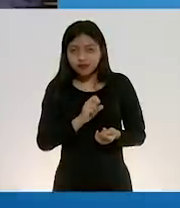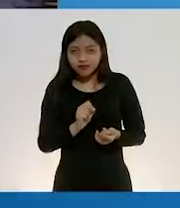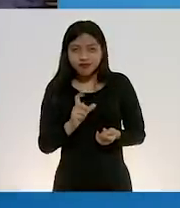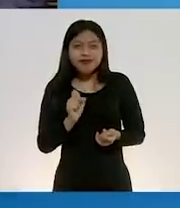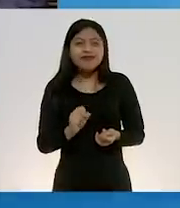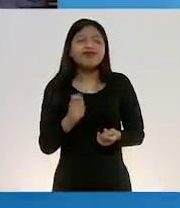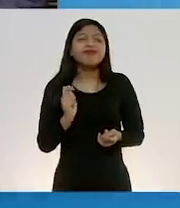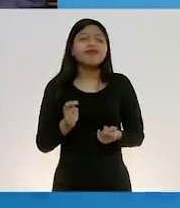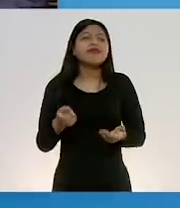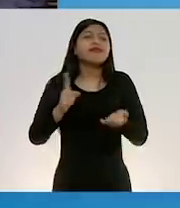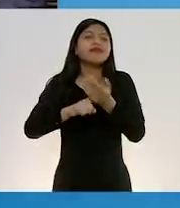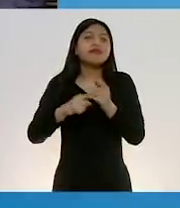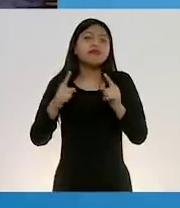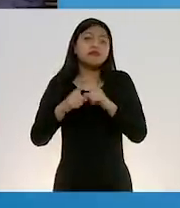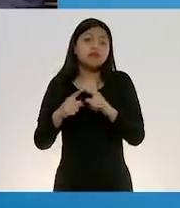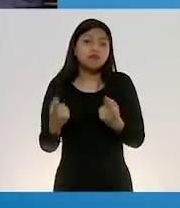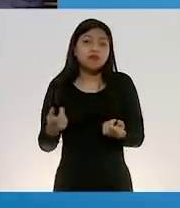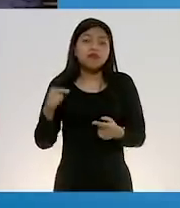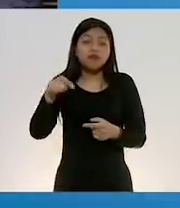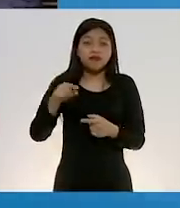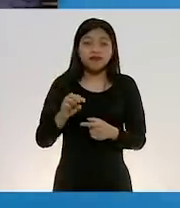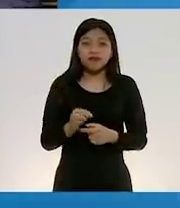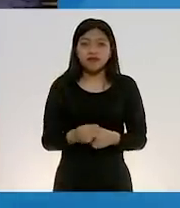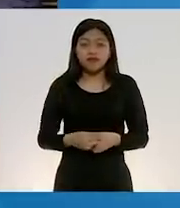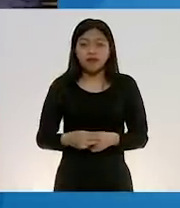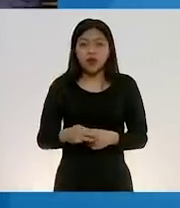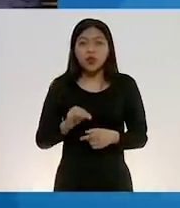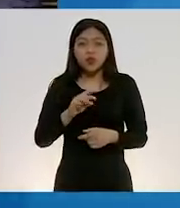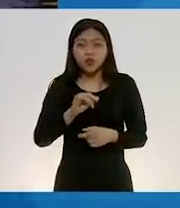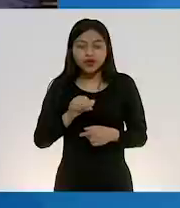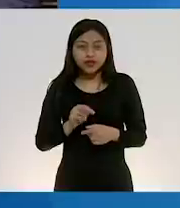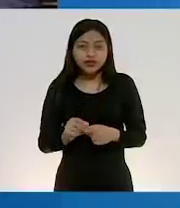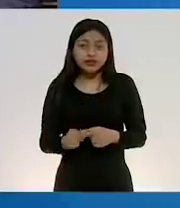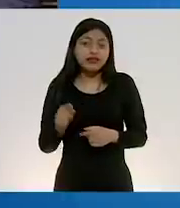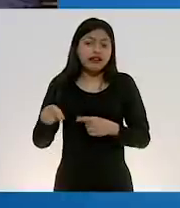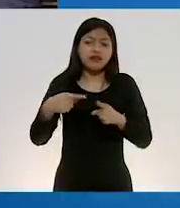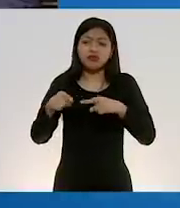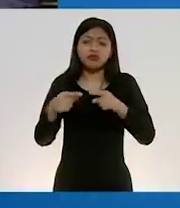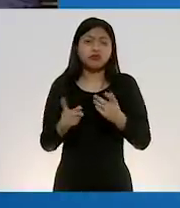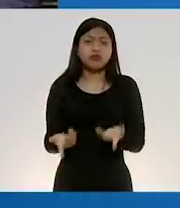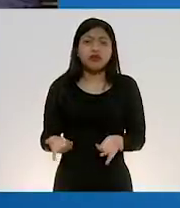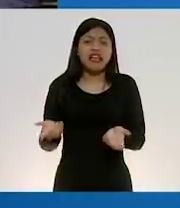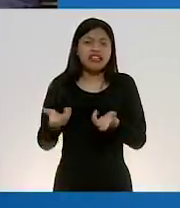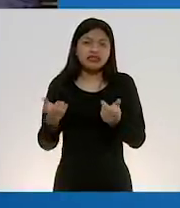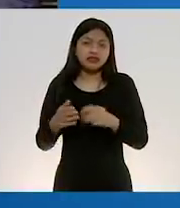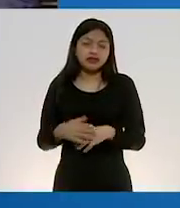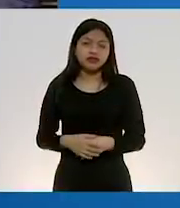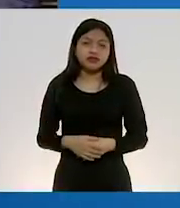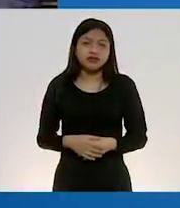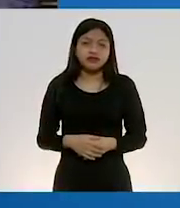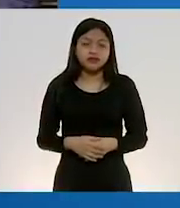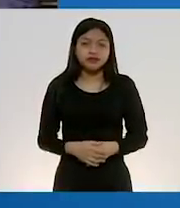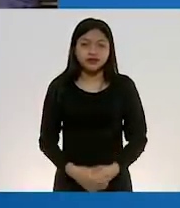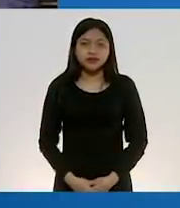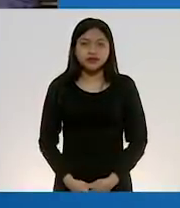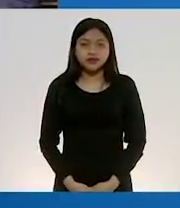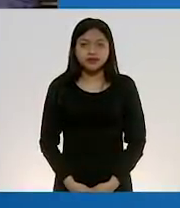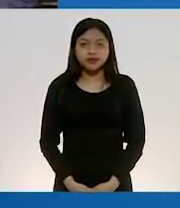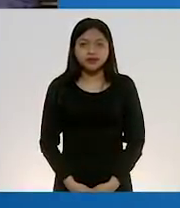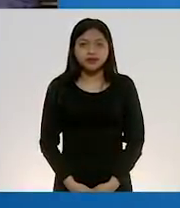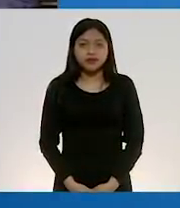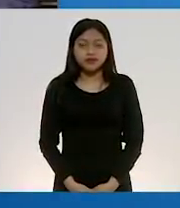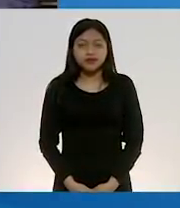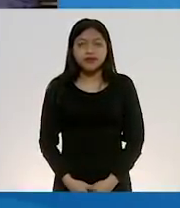monjas, porque eran un buen negocio, y las monjas administraban los temazcales. Bueno, su administrador administraba los